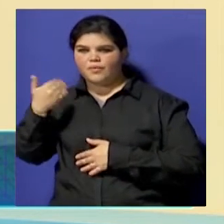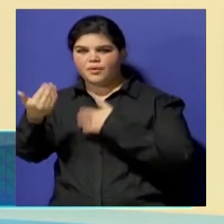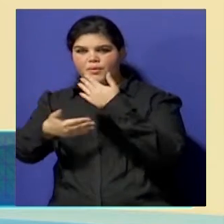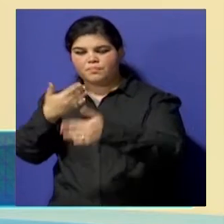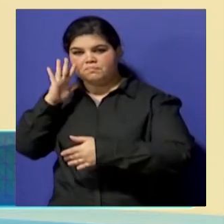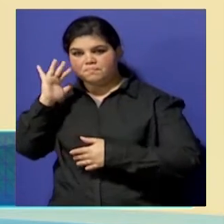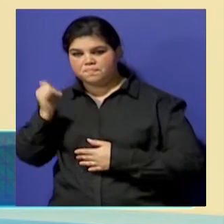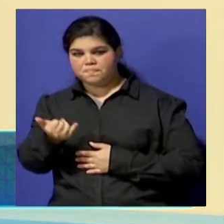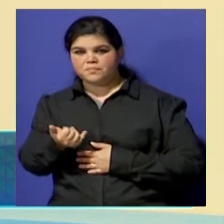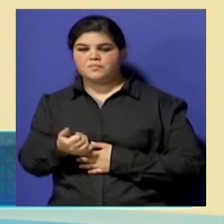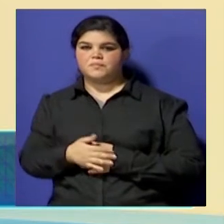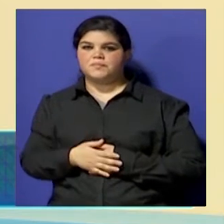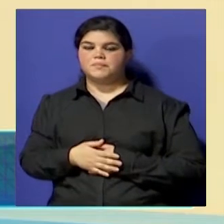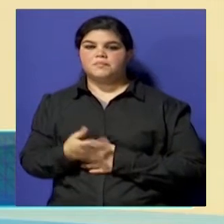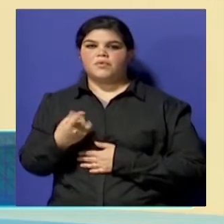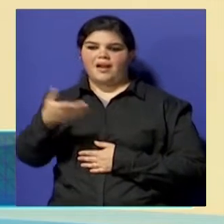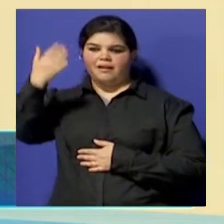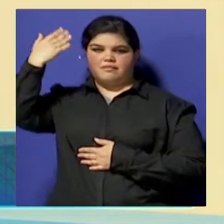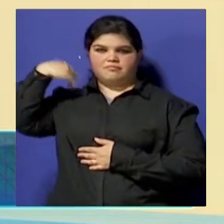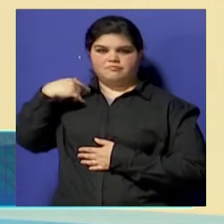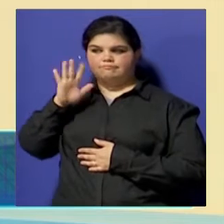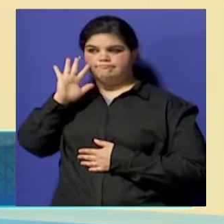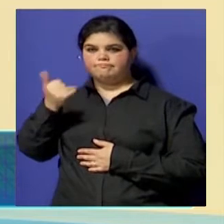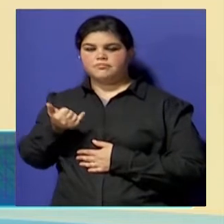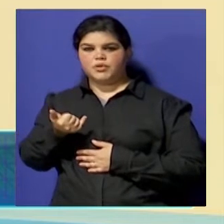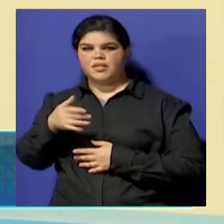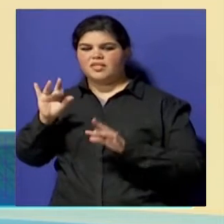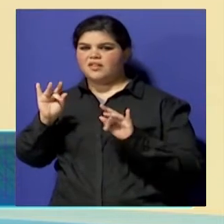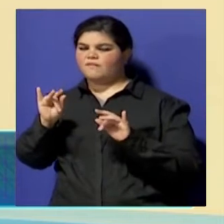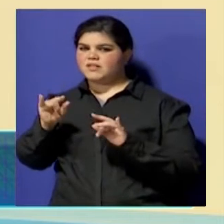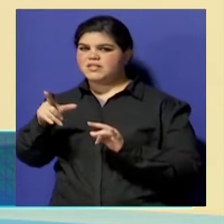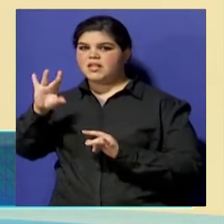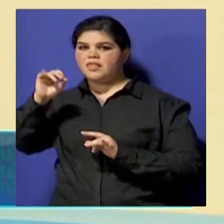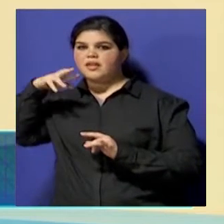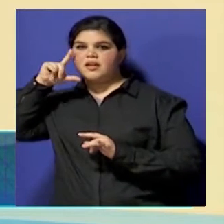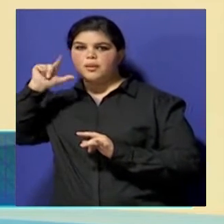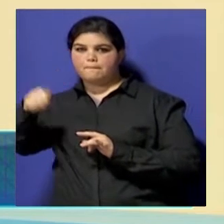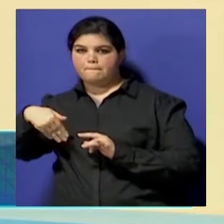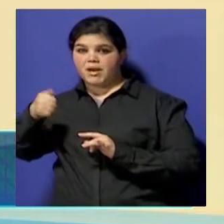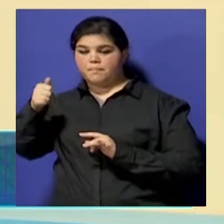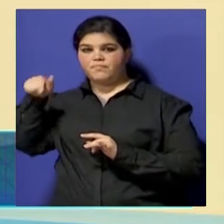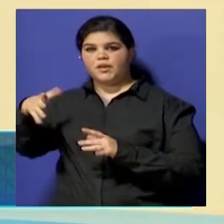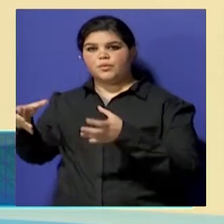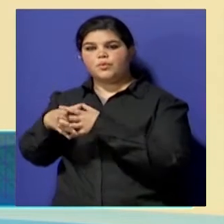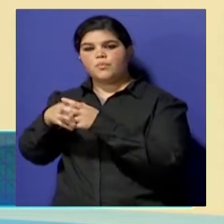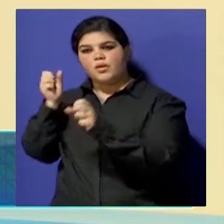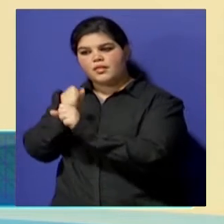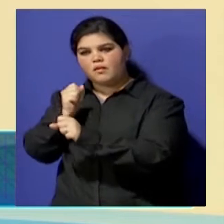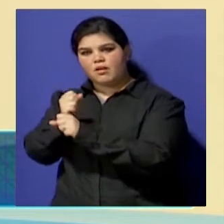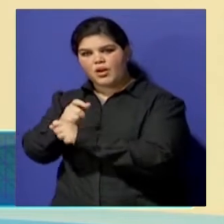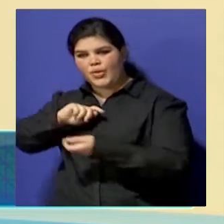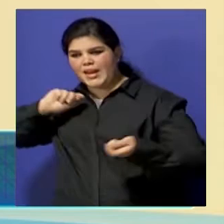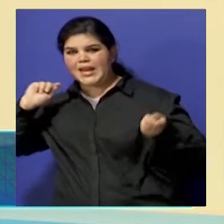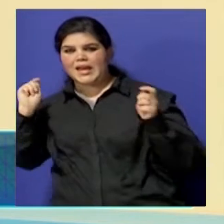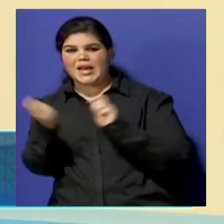digamos, hace tiempo cuando nosotros nos encontramos, veíamos realmente muy difícil que Dilma y el Partido de los Trabajadores pudiera revertir, ¿no es